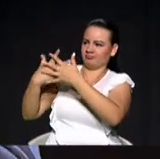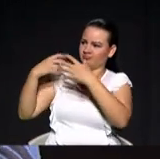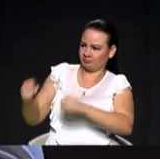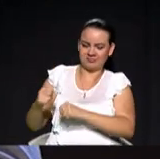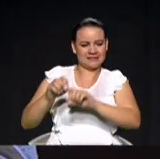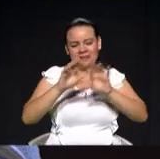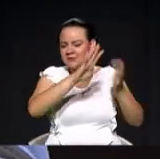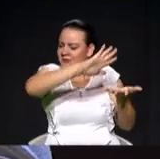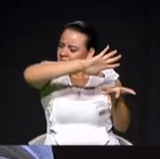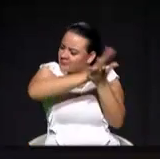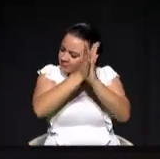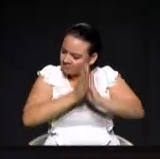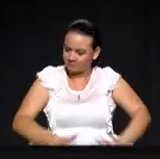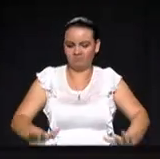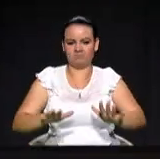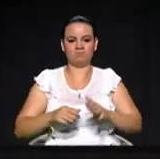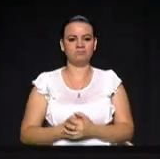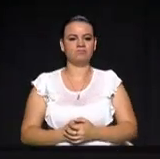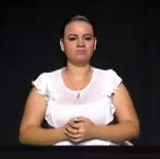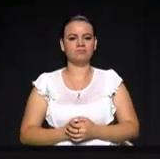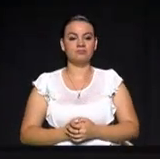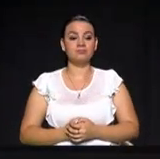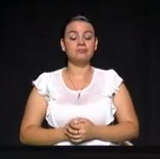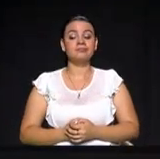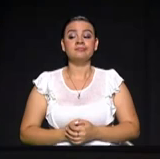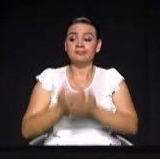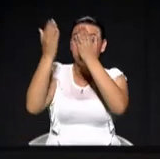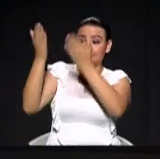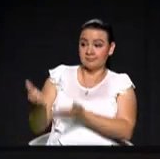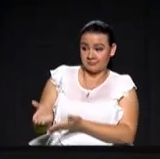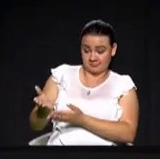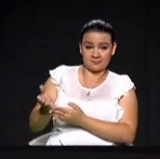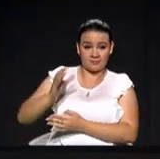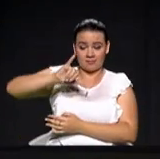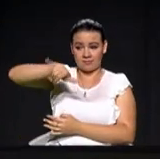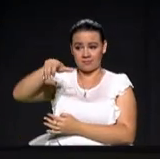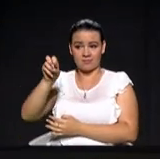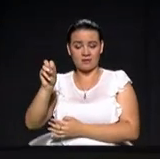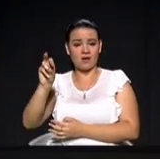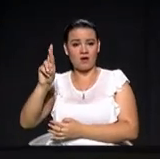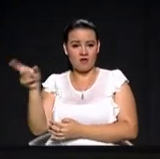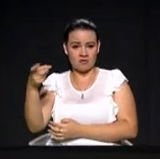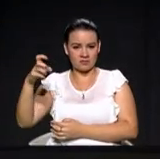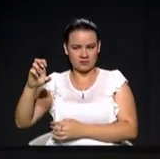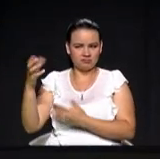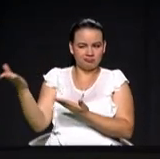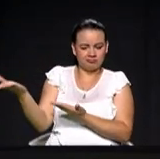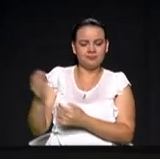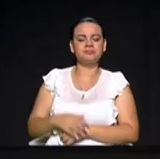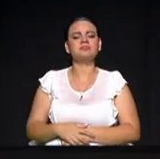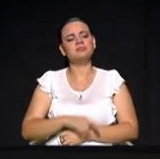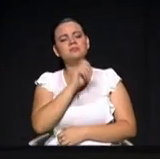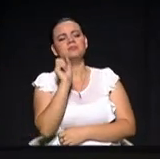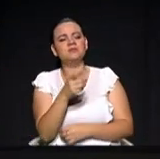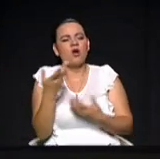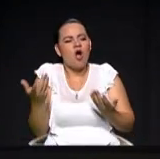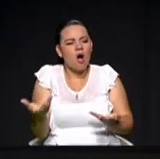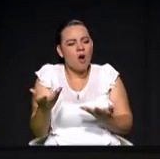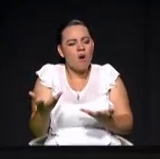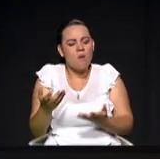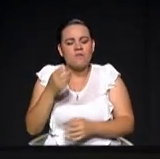tener control en los territorios candidato jorge gutiérrez cómo enfrentar esas estructuras criminales sus rentas criminales